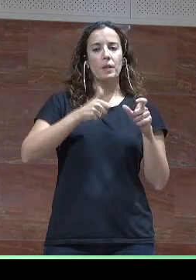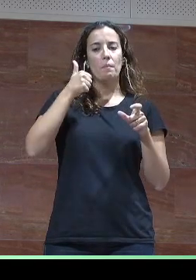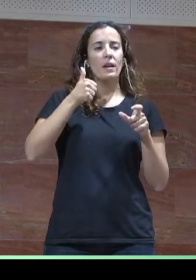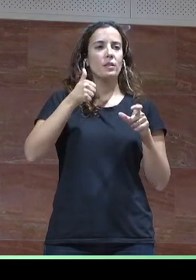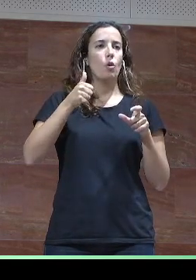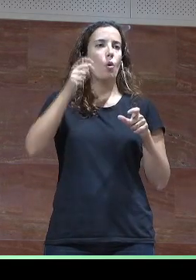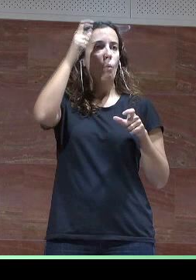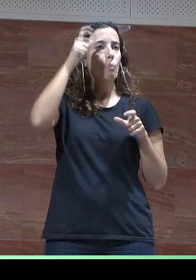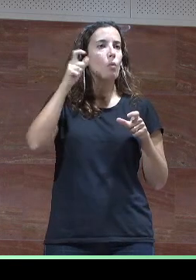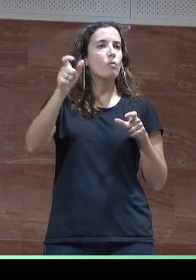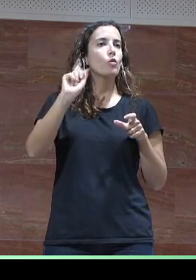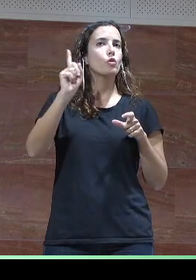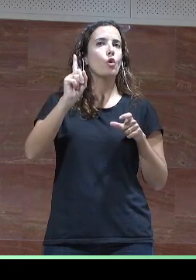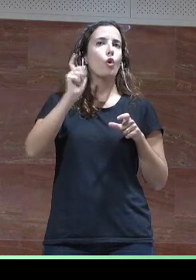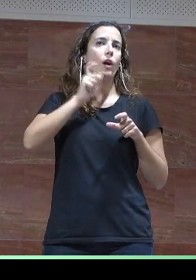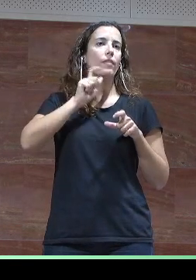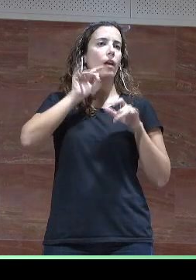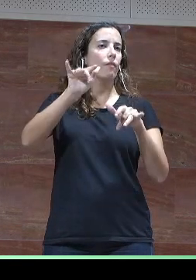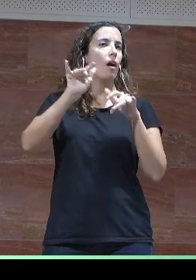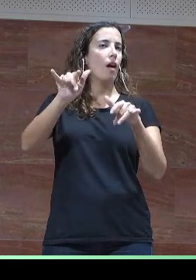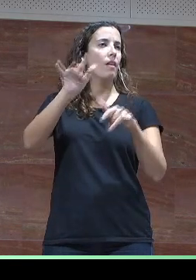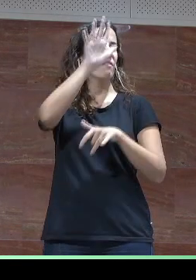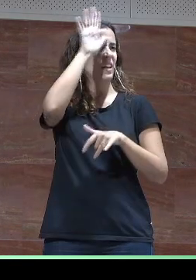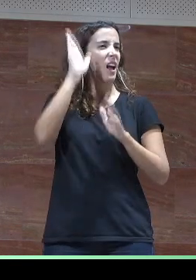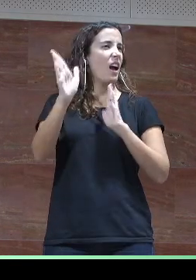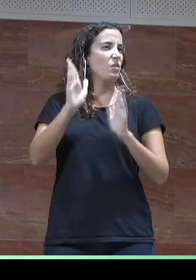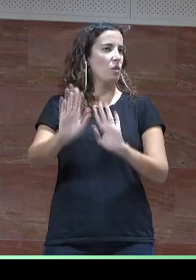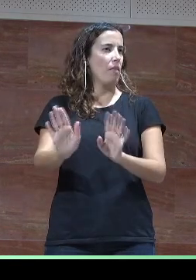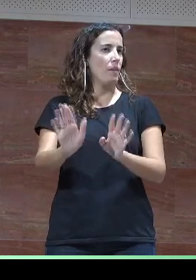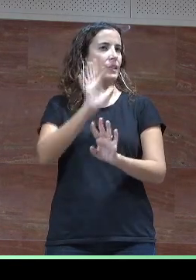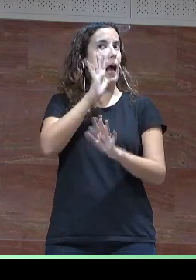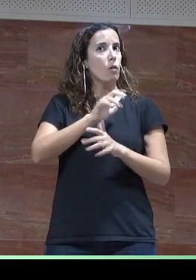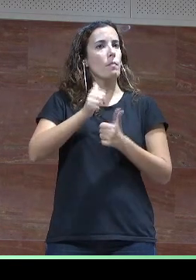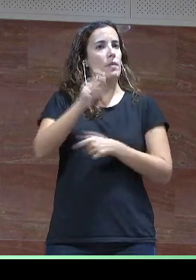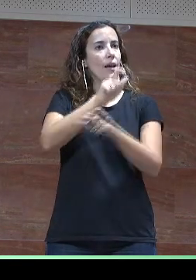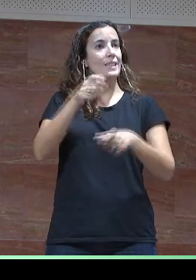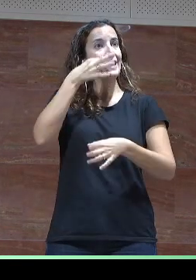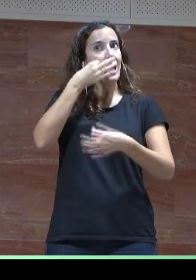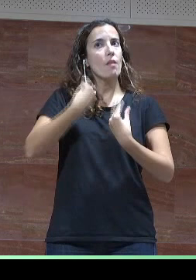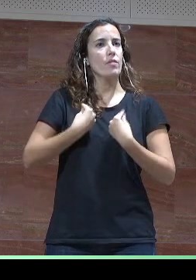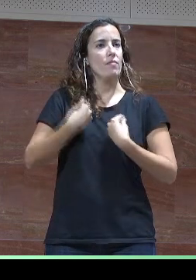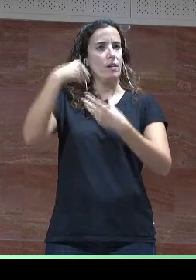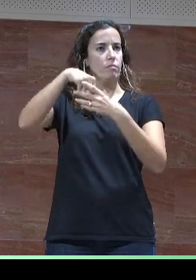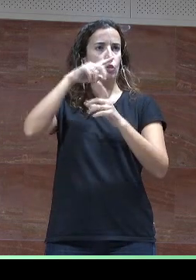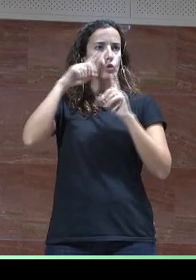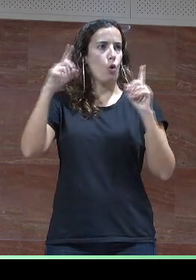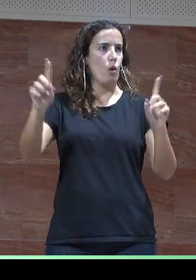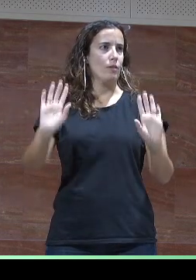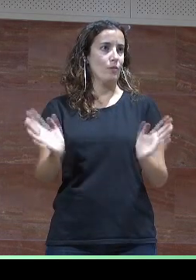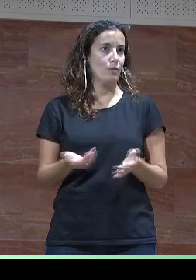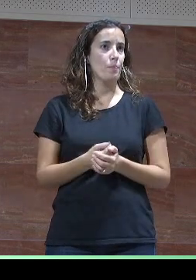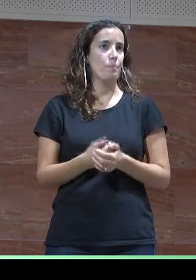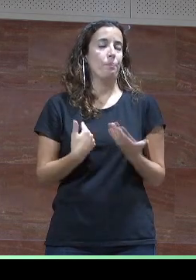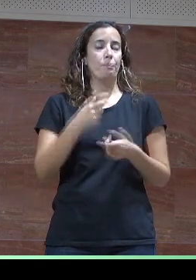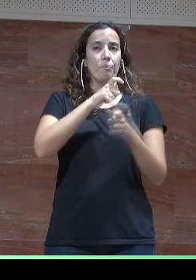y ahora empieza a tener gente que residen allí. Pero vamos, la gente,